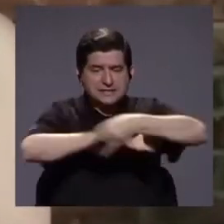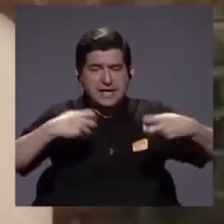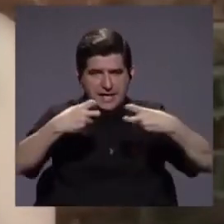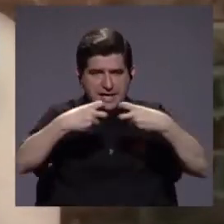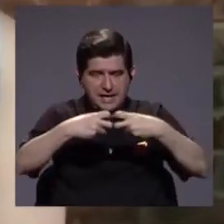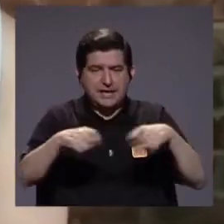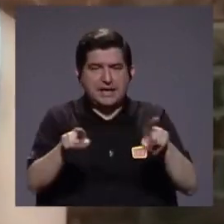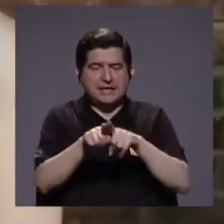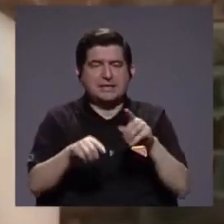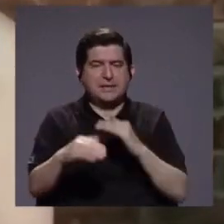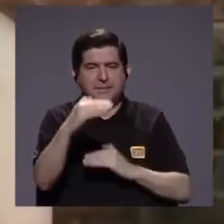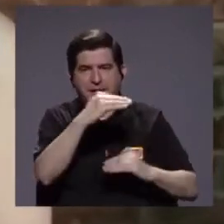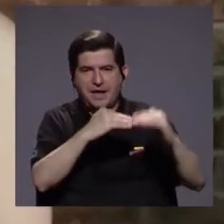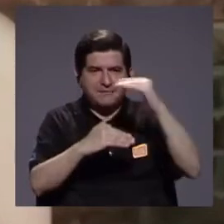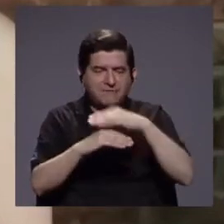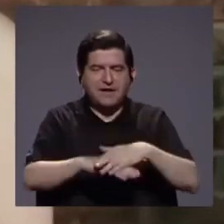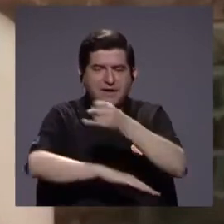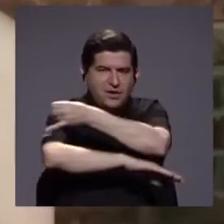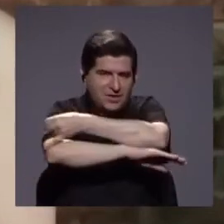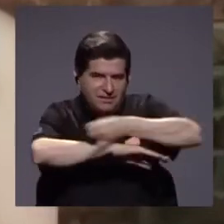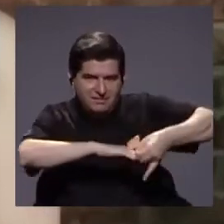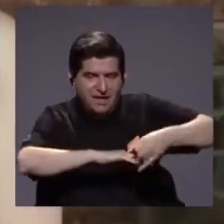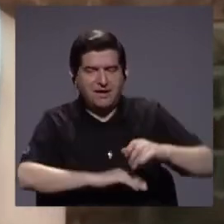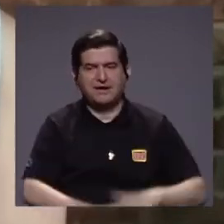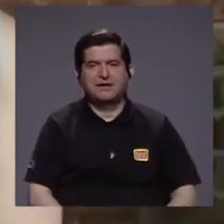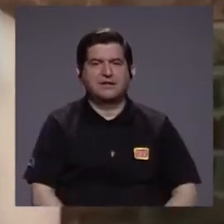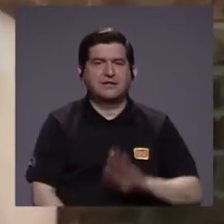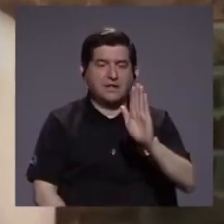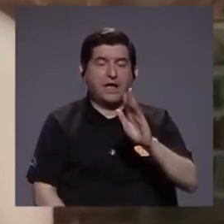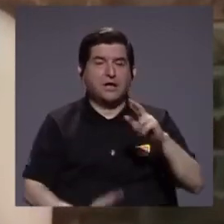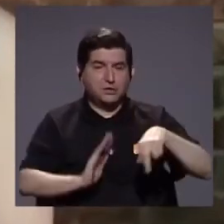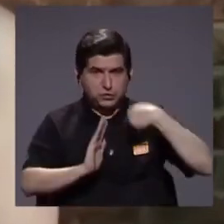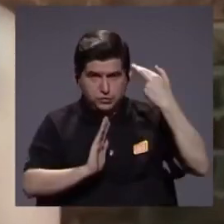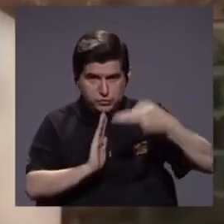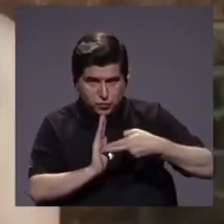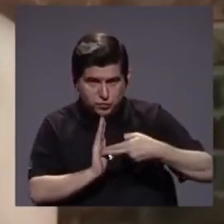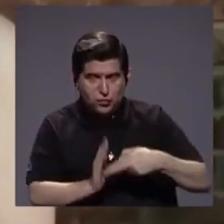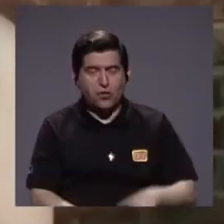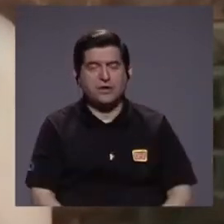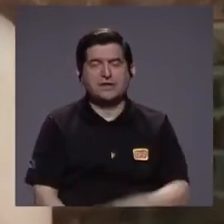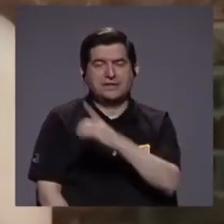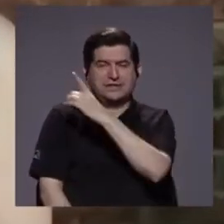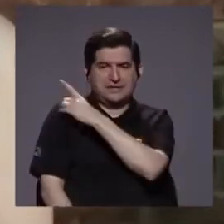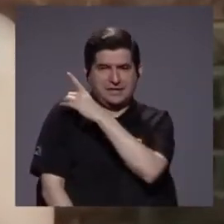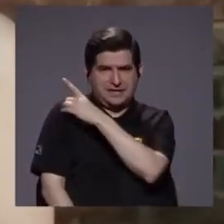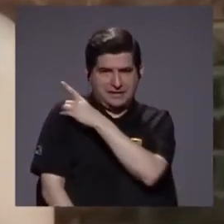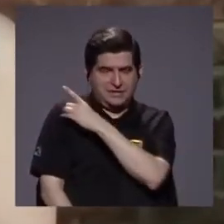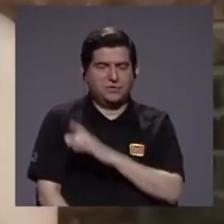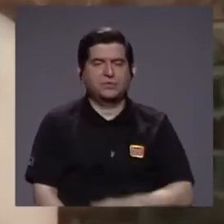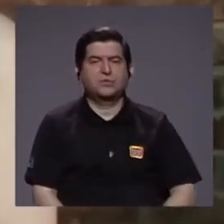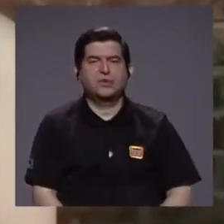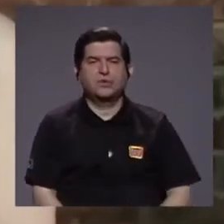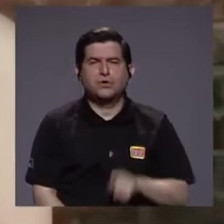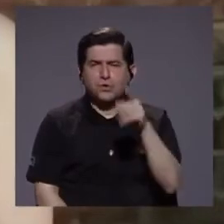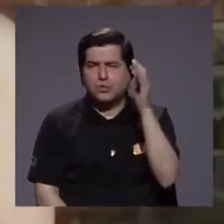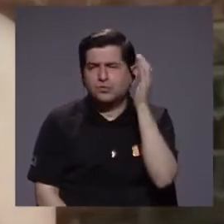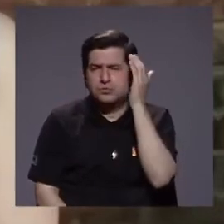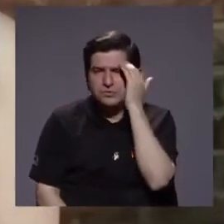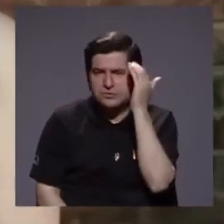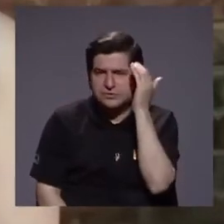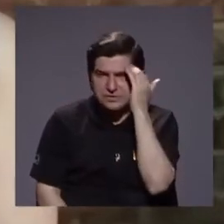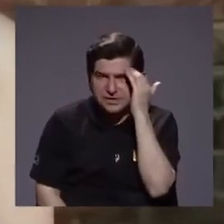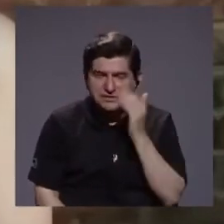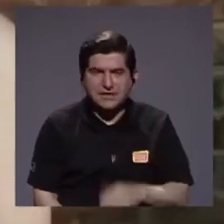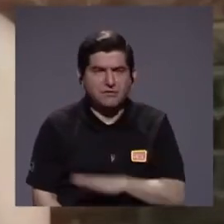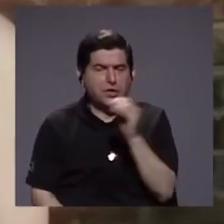actualmente de la Facultad de Ingeniería. En su posición de director o decano, ¿ha conocido o ha tenido